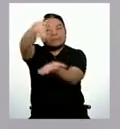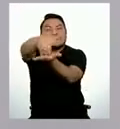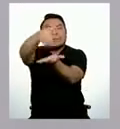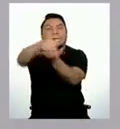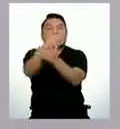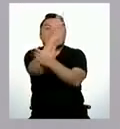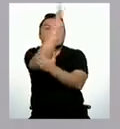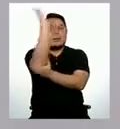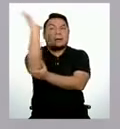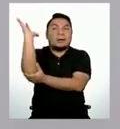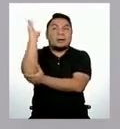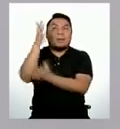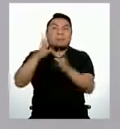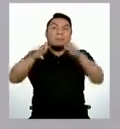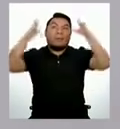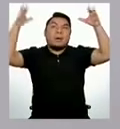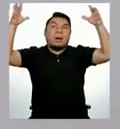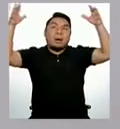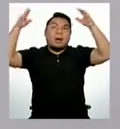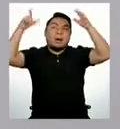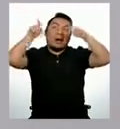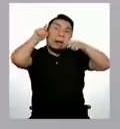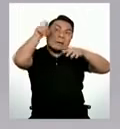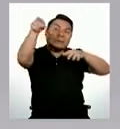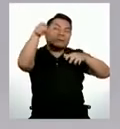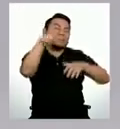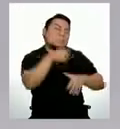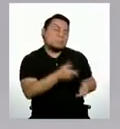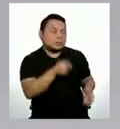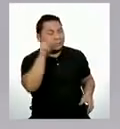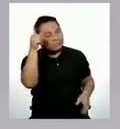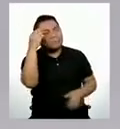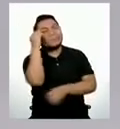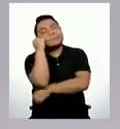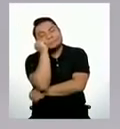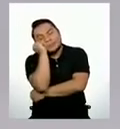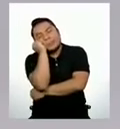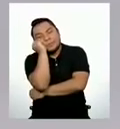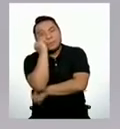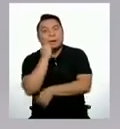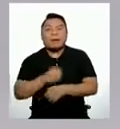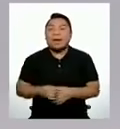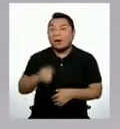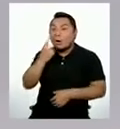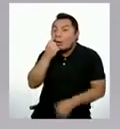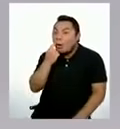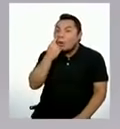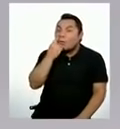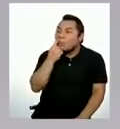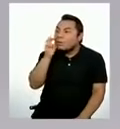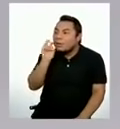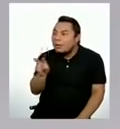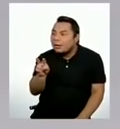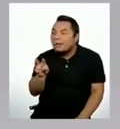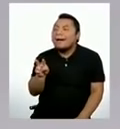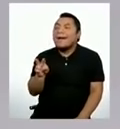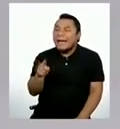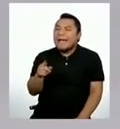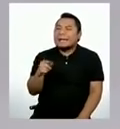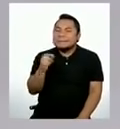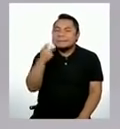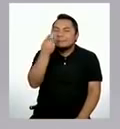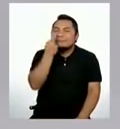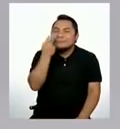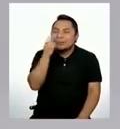donde están los árboles más altos. El mal amigo esperó que hubiera apenas un